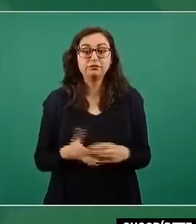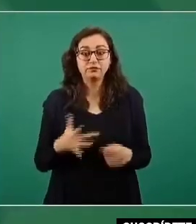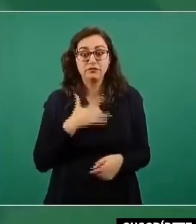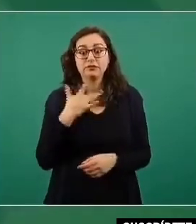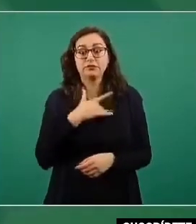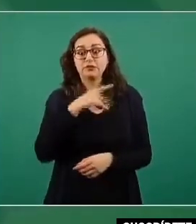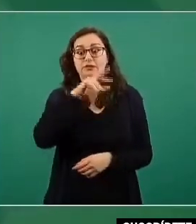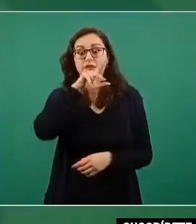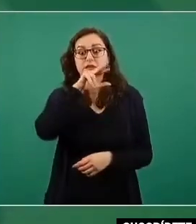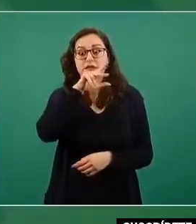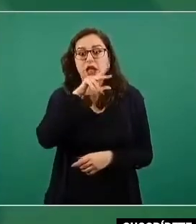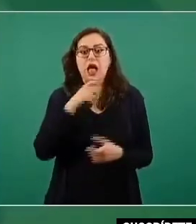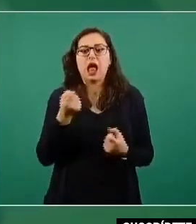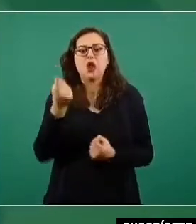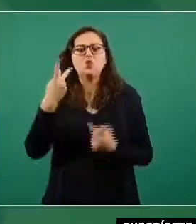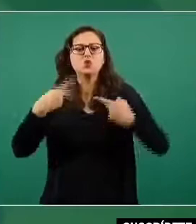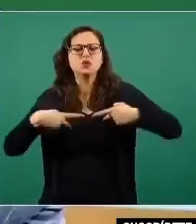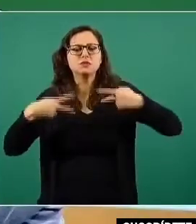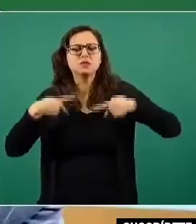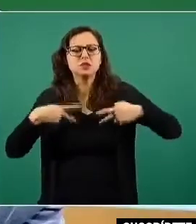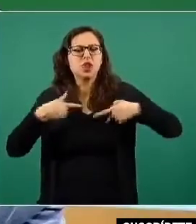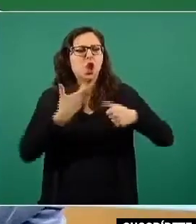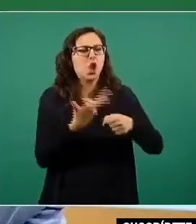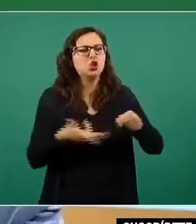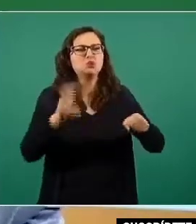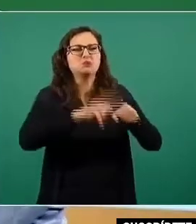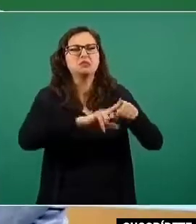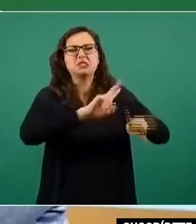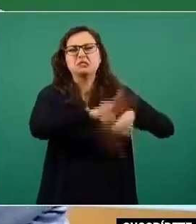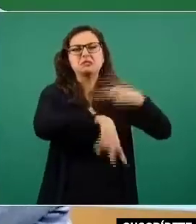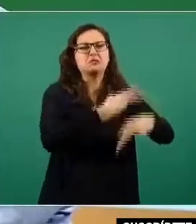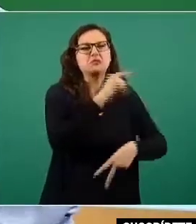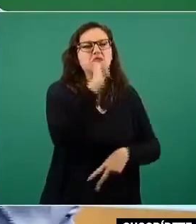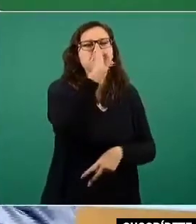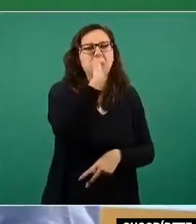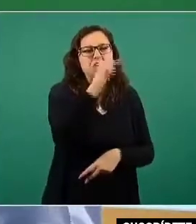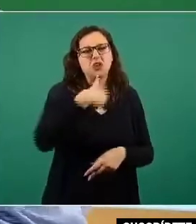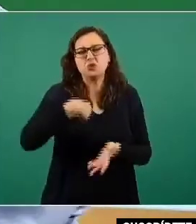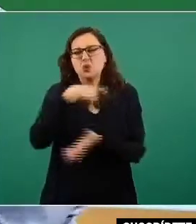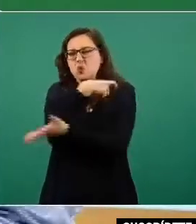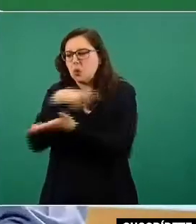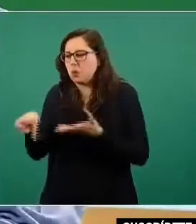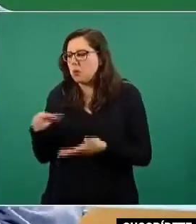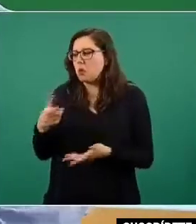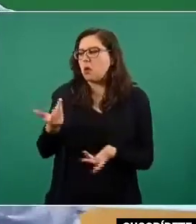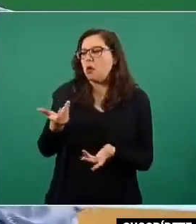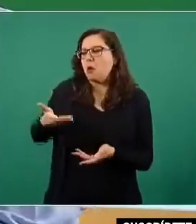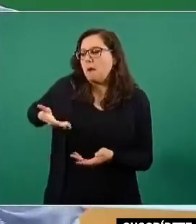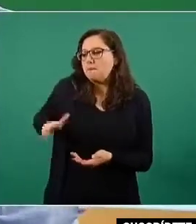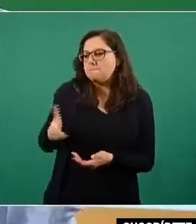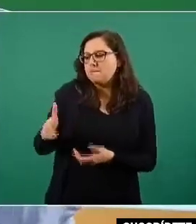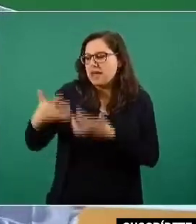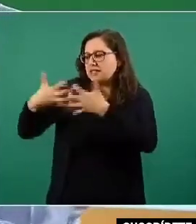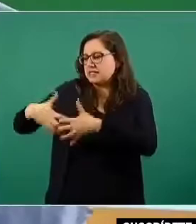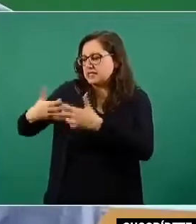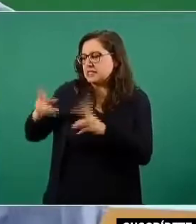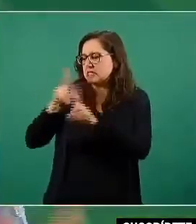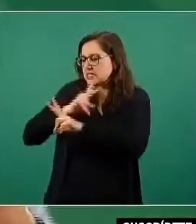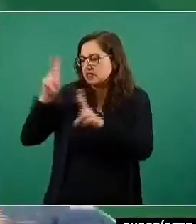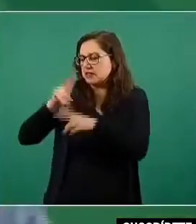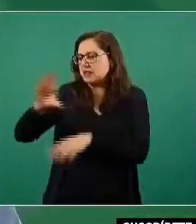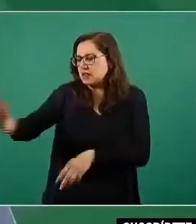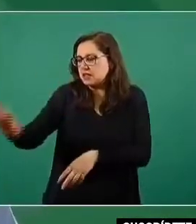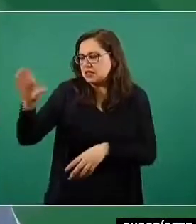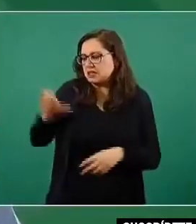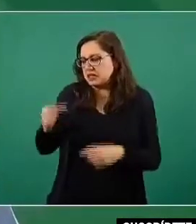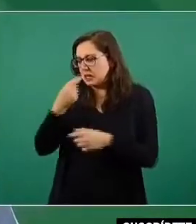se pierda tiempo con la esperanza de que eso va a resultar y al paso de quizá horas o días, muy pocos días, se